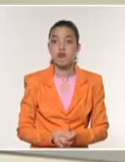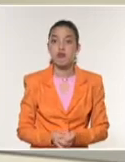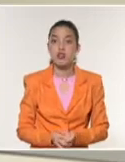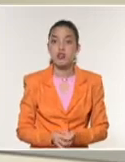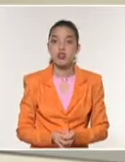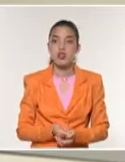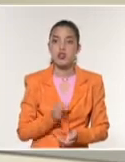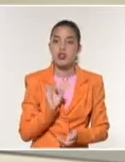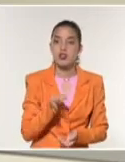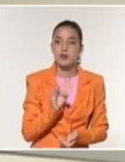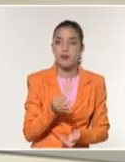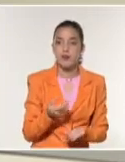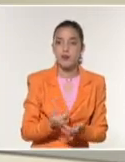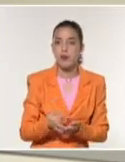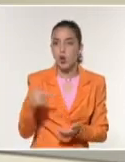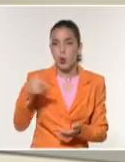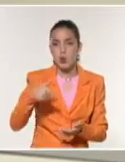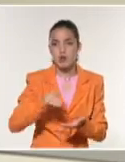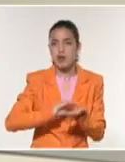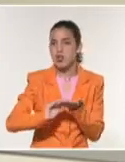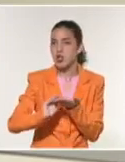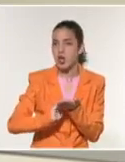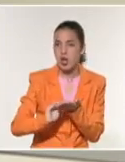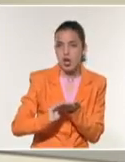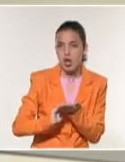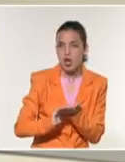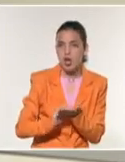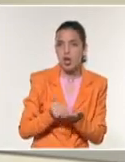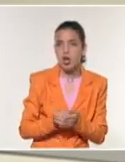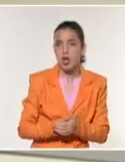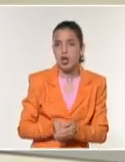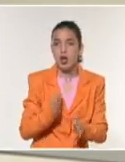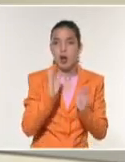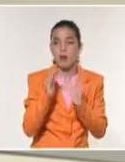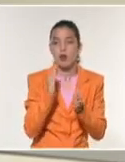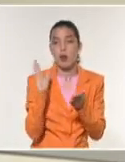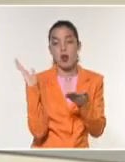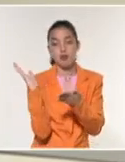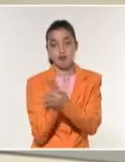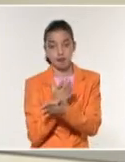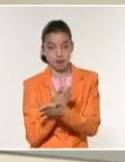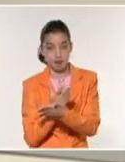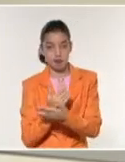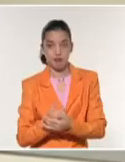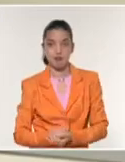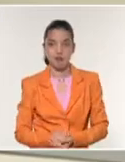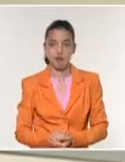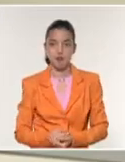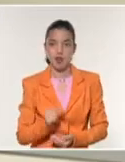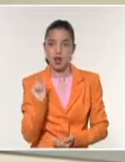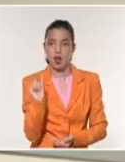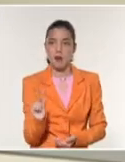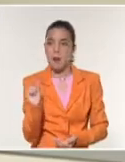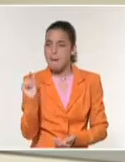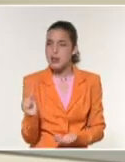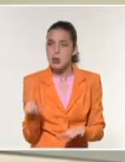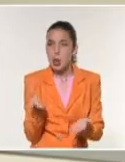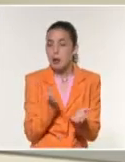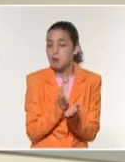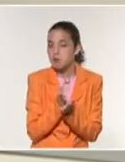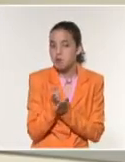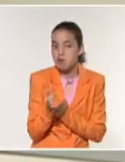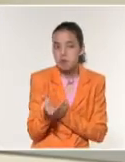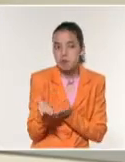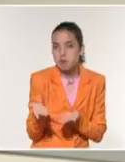incomparecencia injustificada a la comparecencia es un motivo de revocación. Persona que todavía, es decir, después de estos